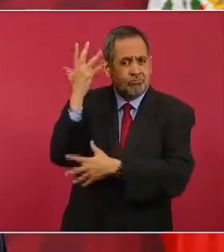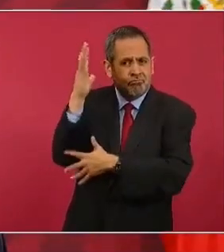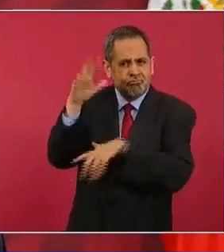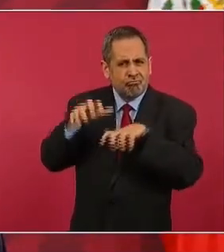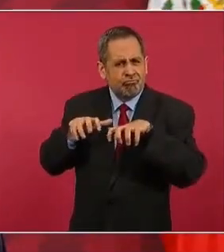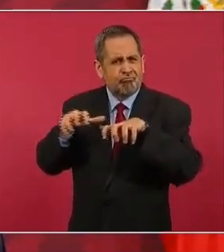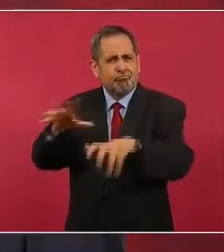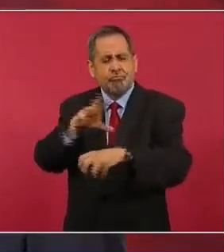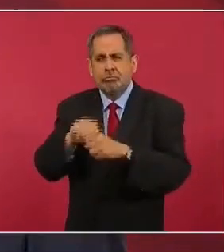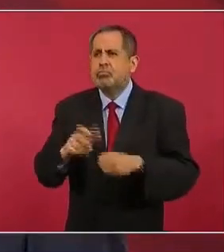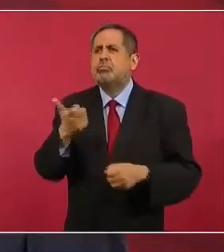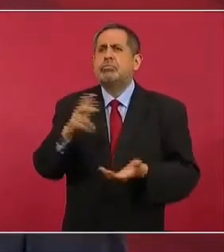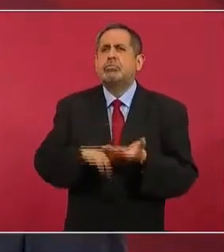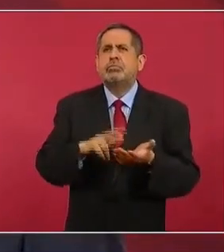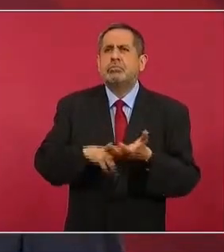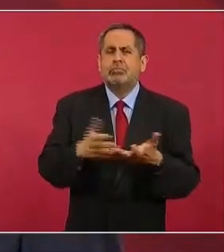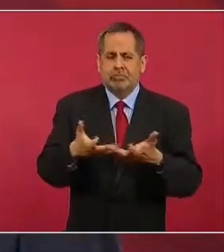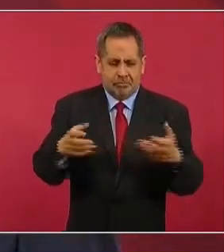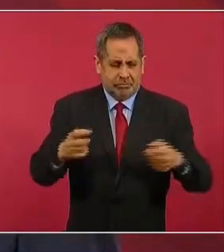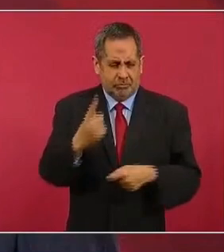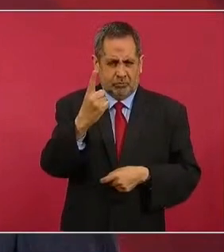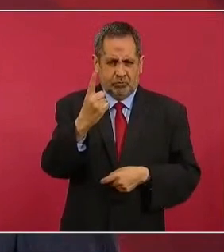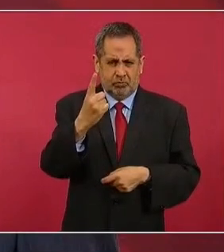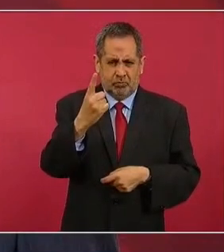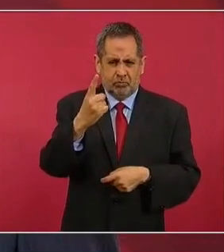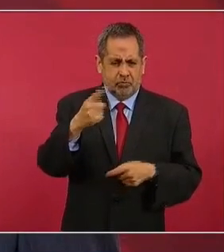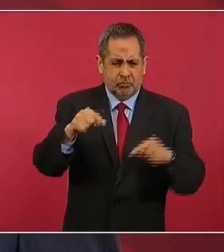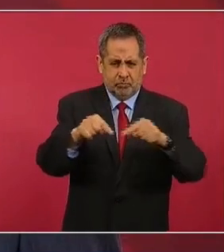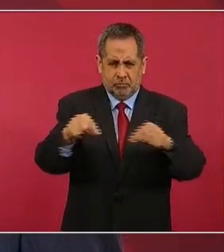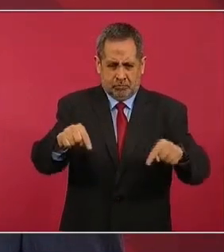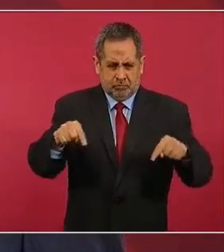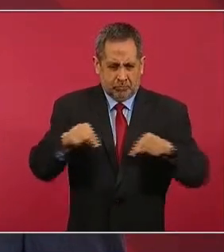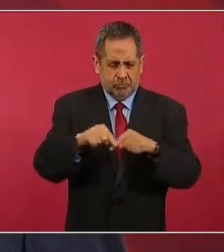creo que a 7 pesos el metro cuadrado,